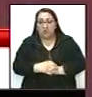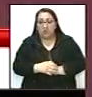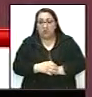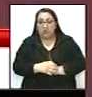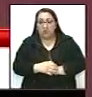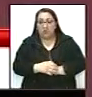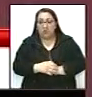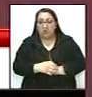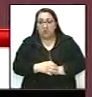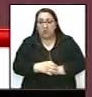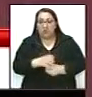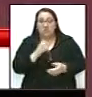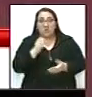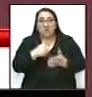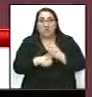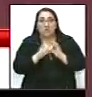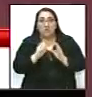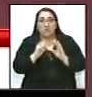091, de los oficios